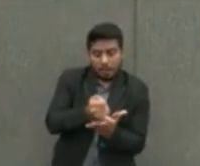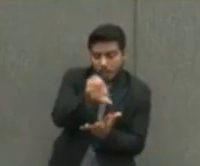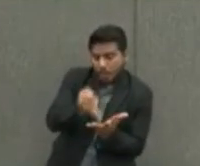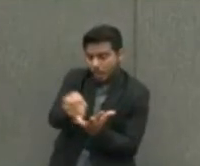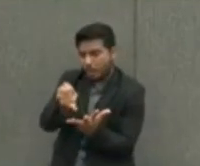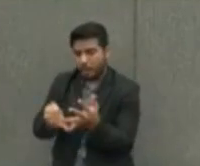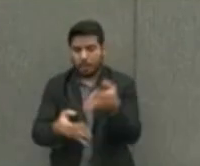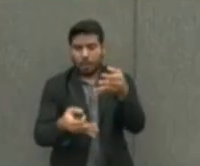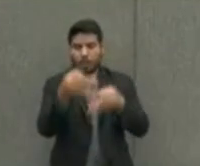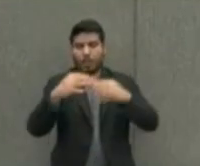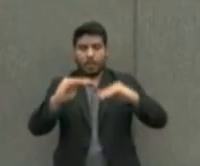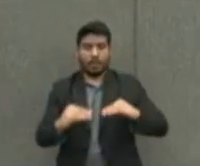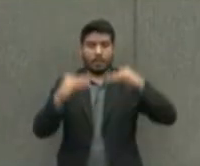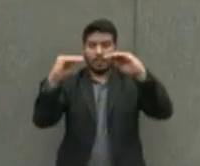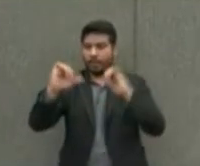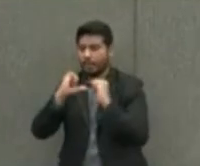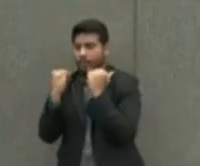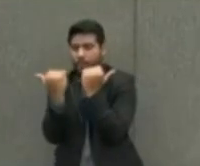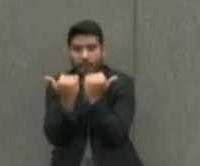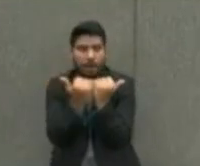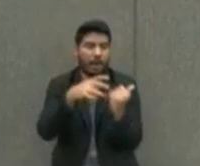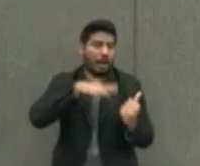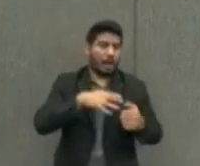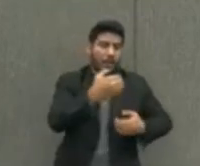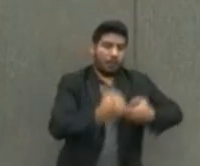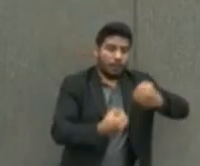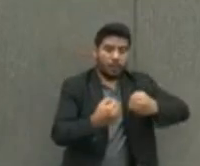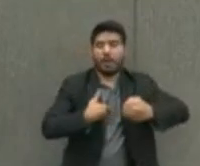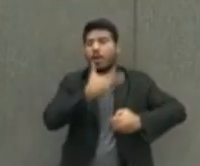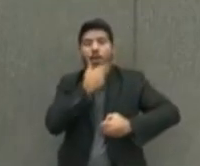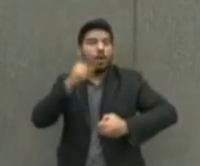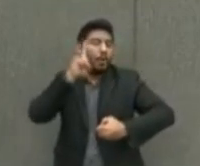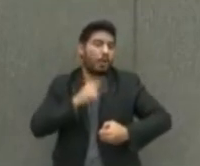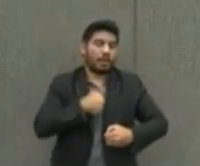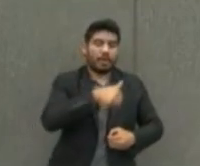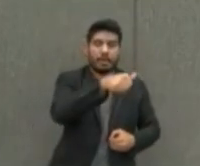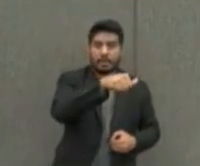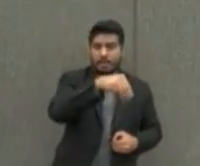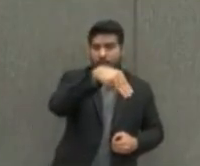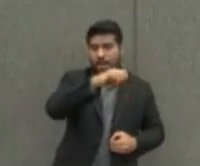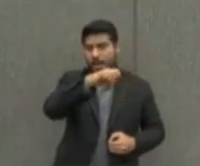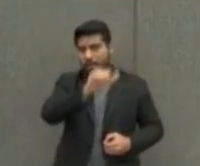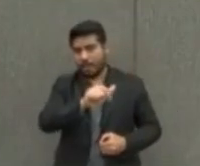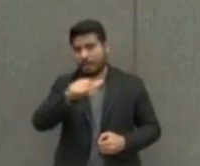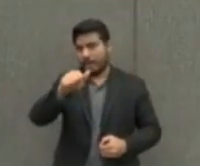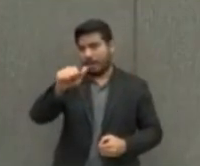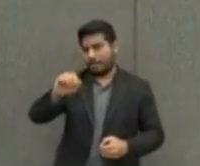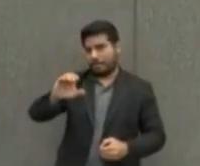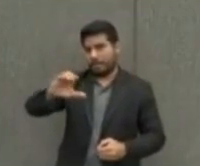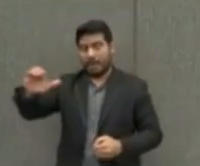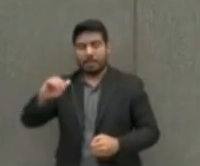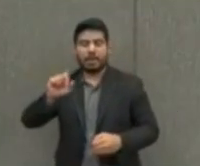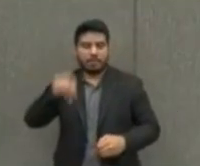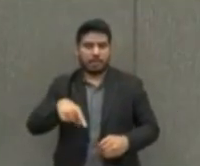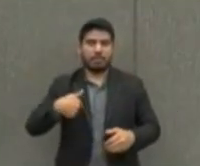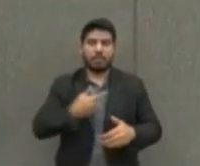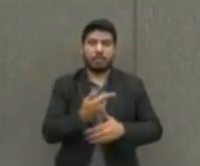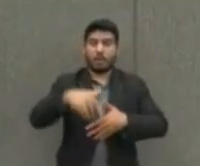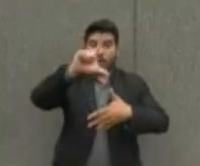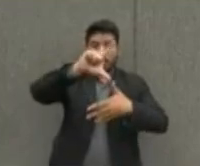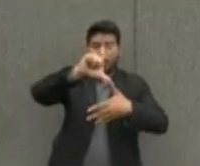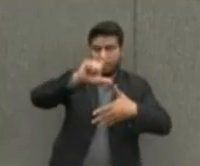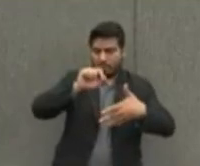de las asociaciones de magistrados electorales ame a i am el de la red de mujeres rurales de américa